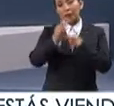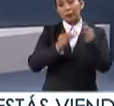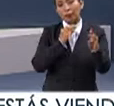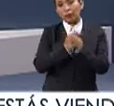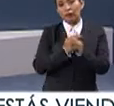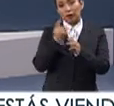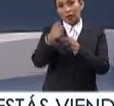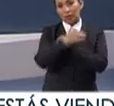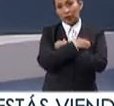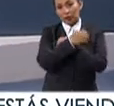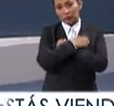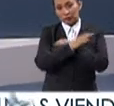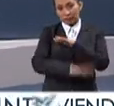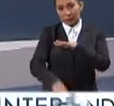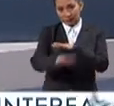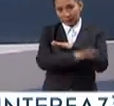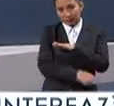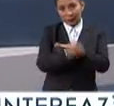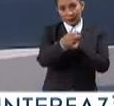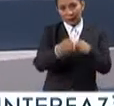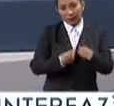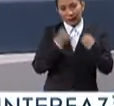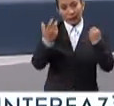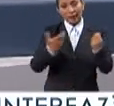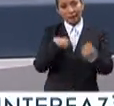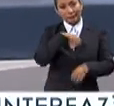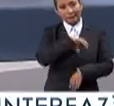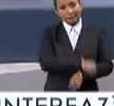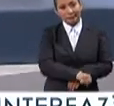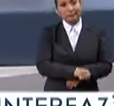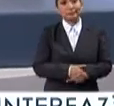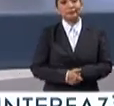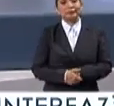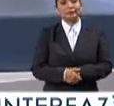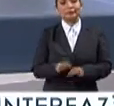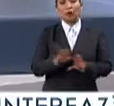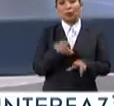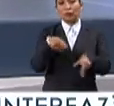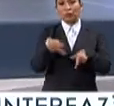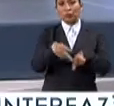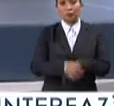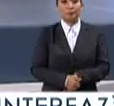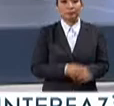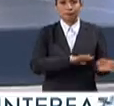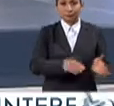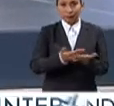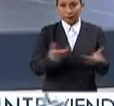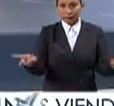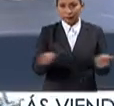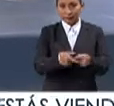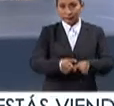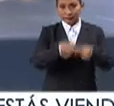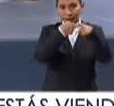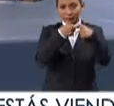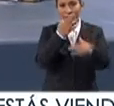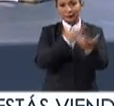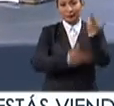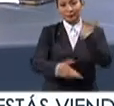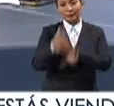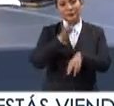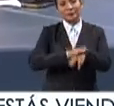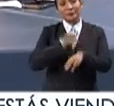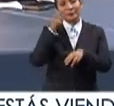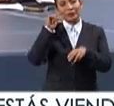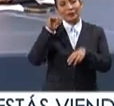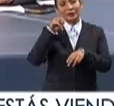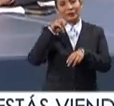desde la educación básica esto que se vive que se apasiona como el fútbol vamos a hacer una breve pausa regresamos con